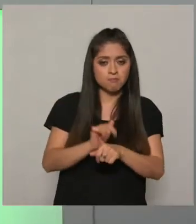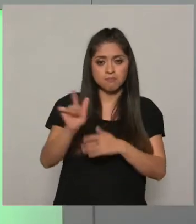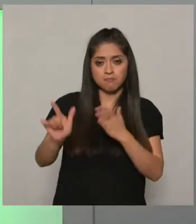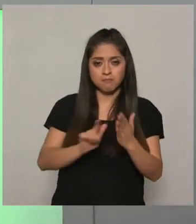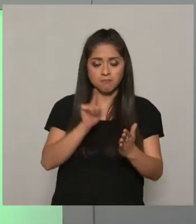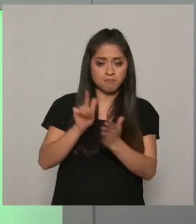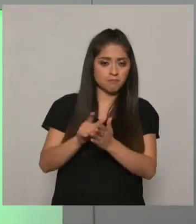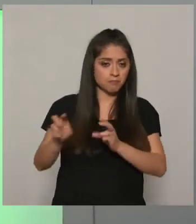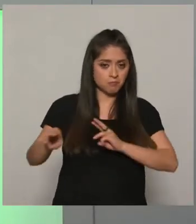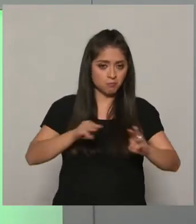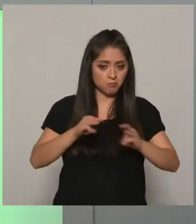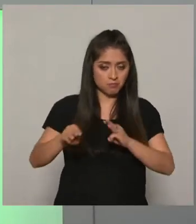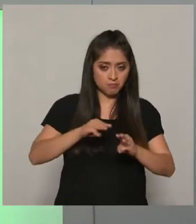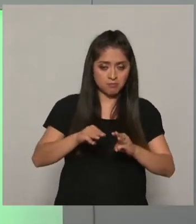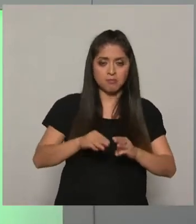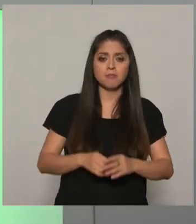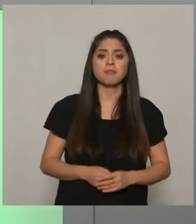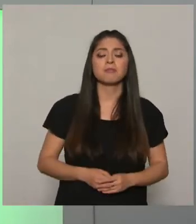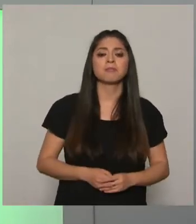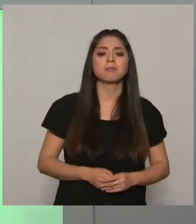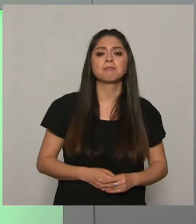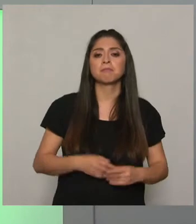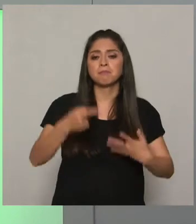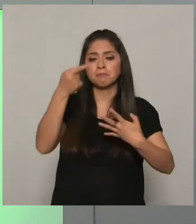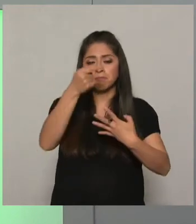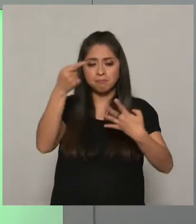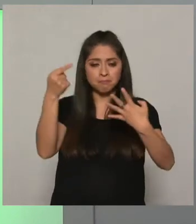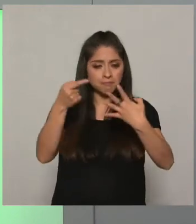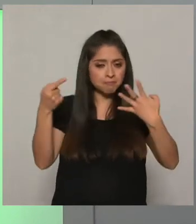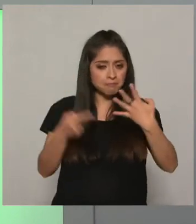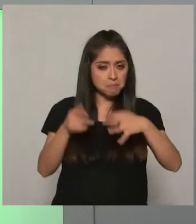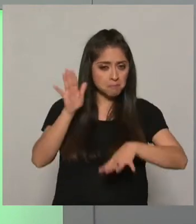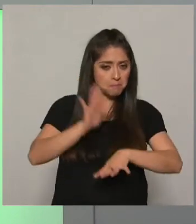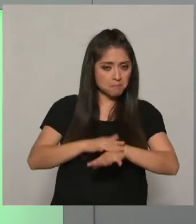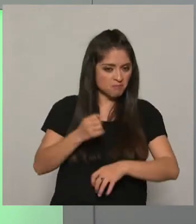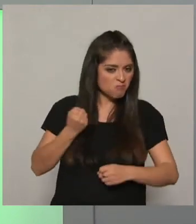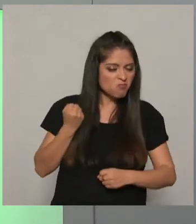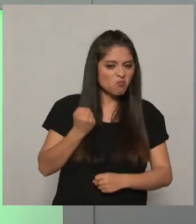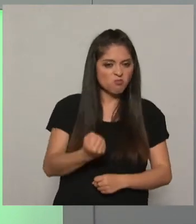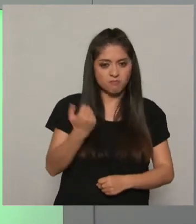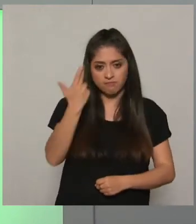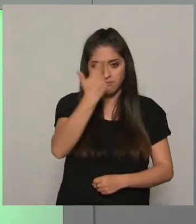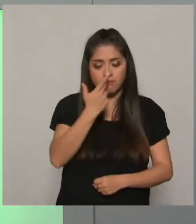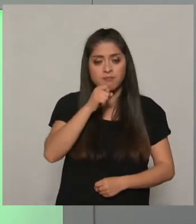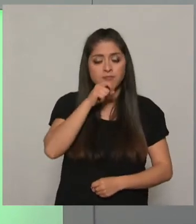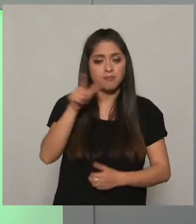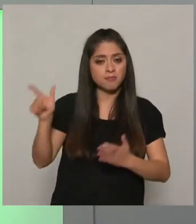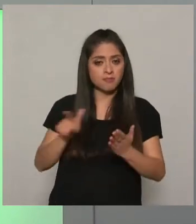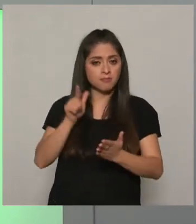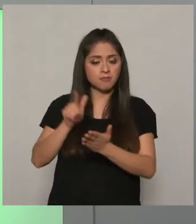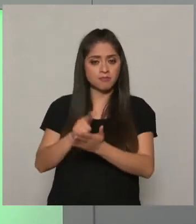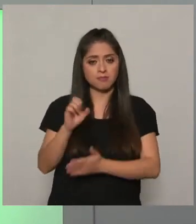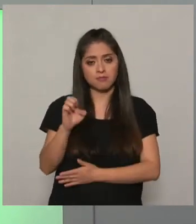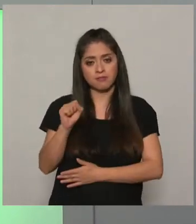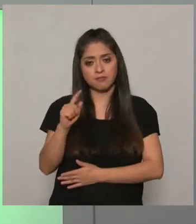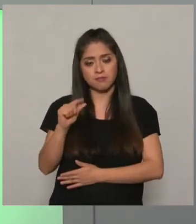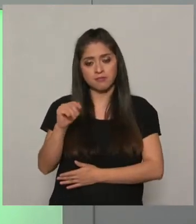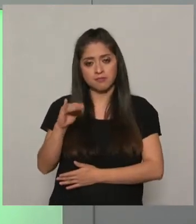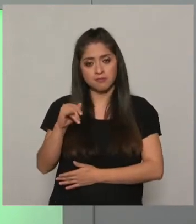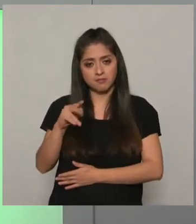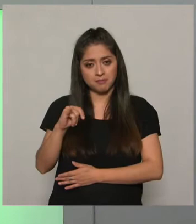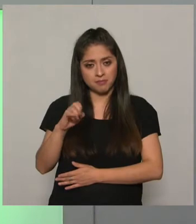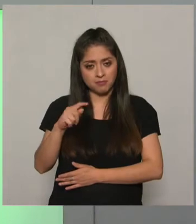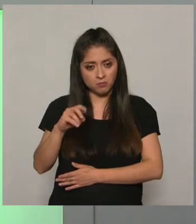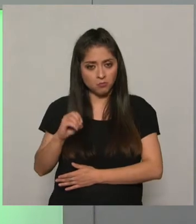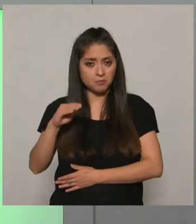que establezca requisitos más duros, y incluso la ley de establecimientos mercantiles, ¿no? Que los negocios